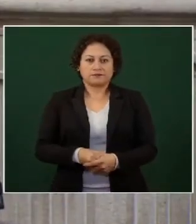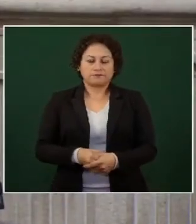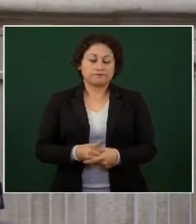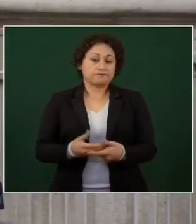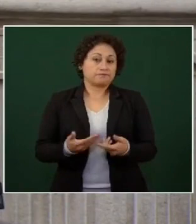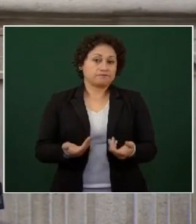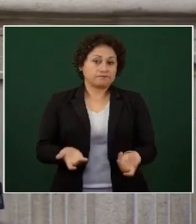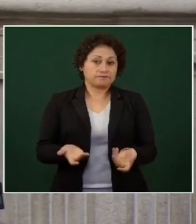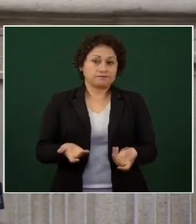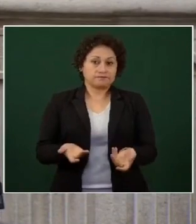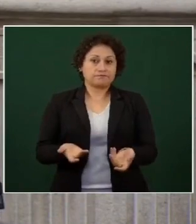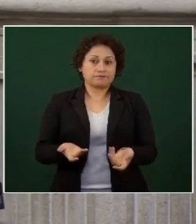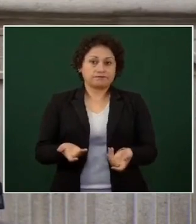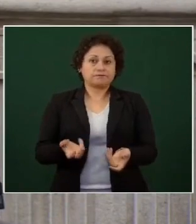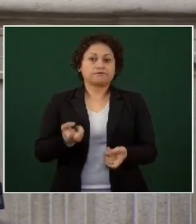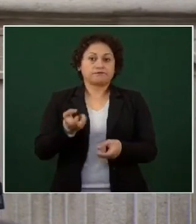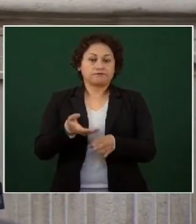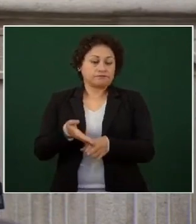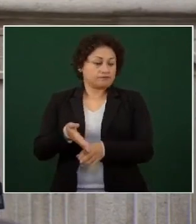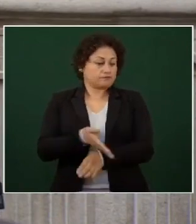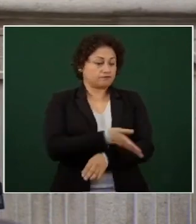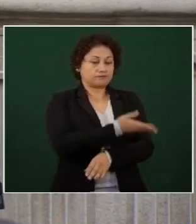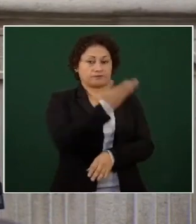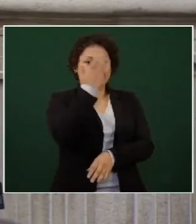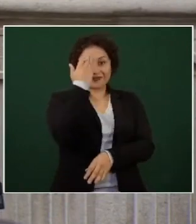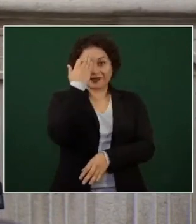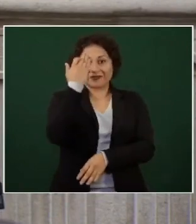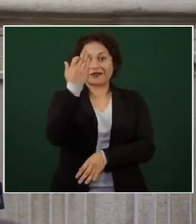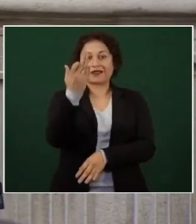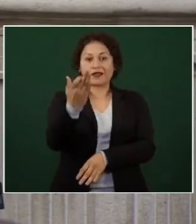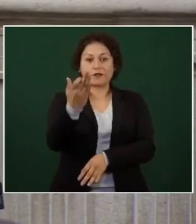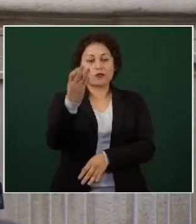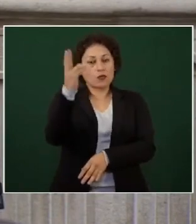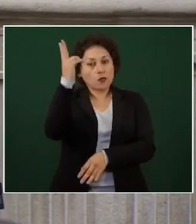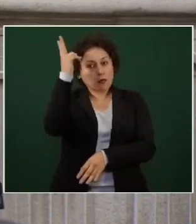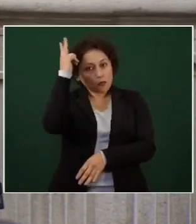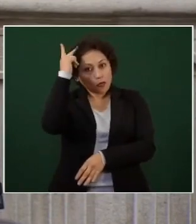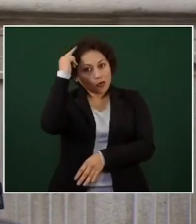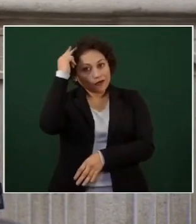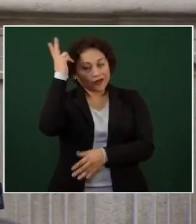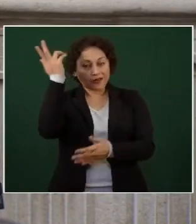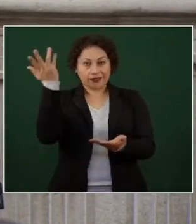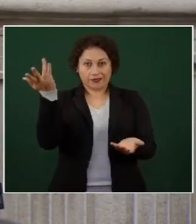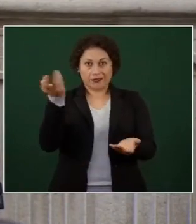Es el porfiriato, es el telegrama que mandó